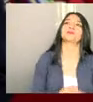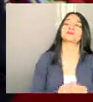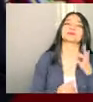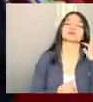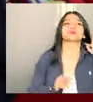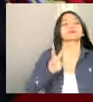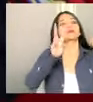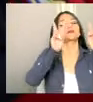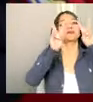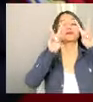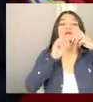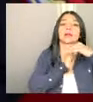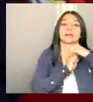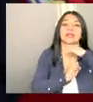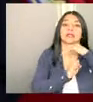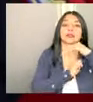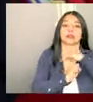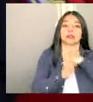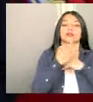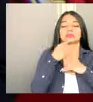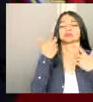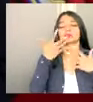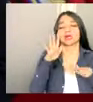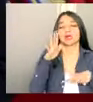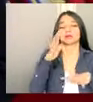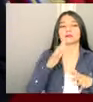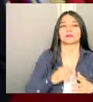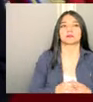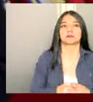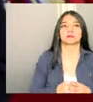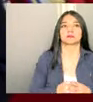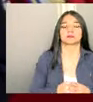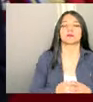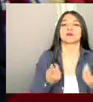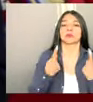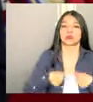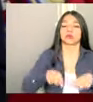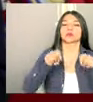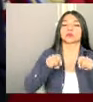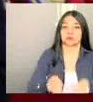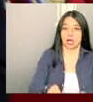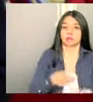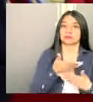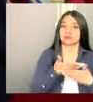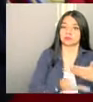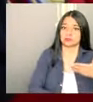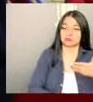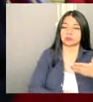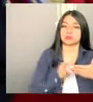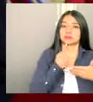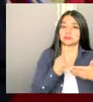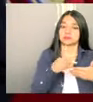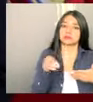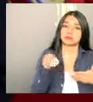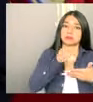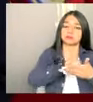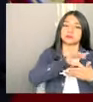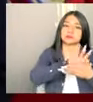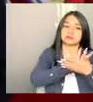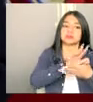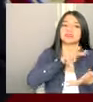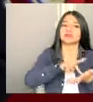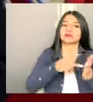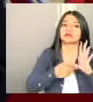tema del metro hay un cronograma que está establecido en el contrato y que nosotros queremos ponerlo en vigencia. Aquí no se